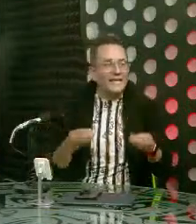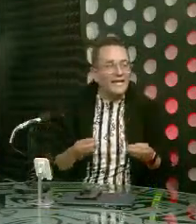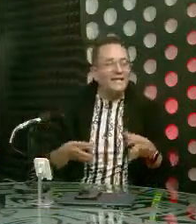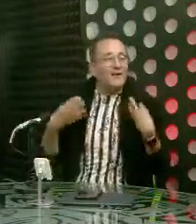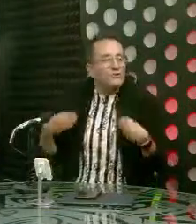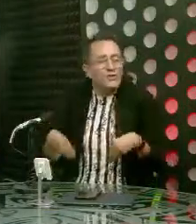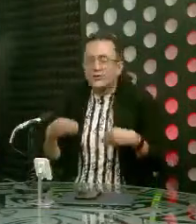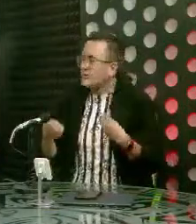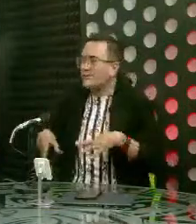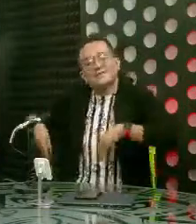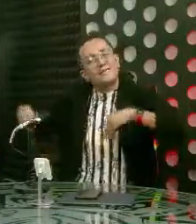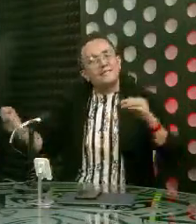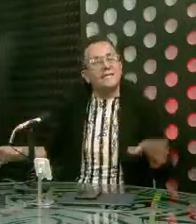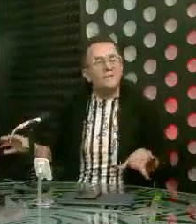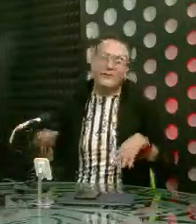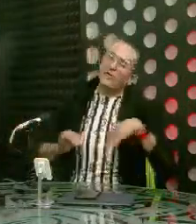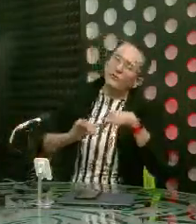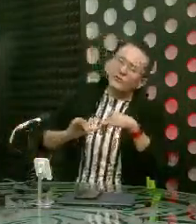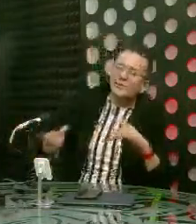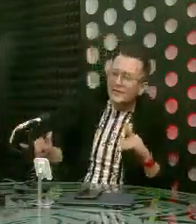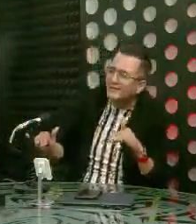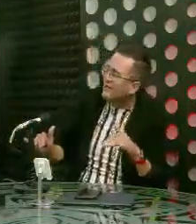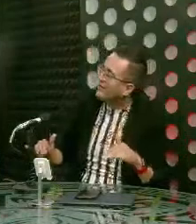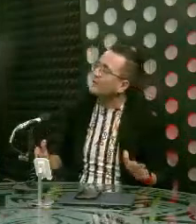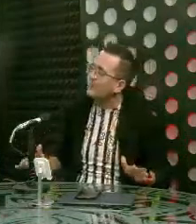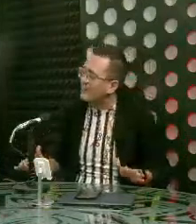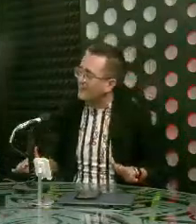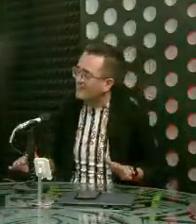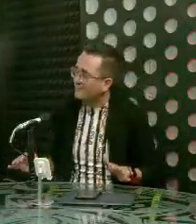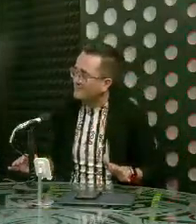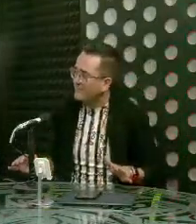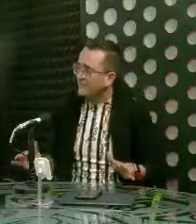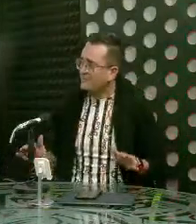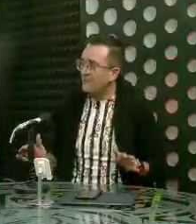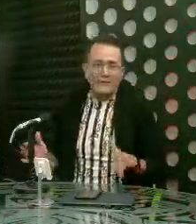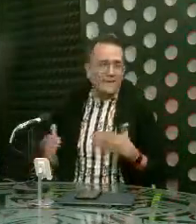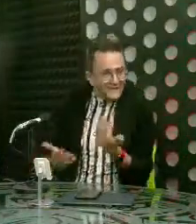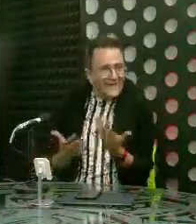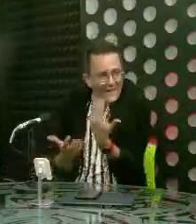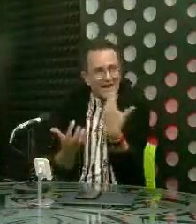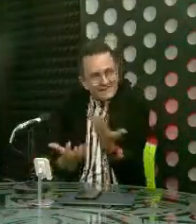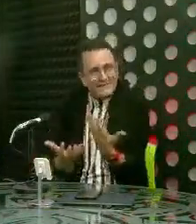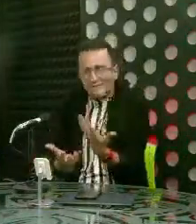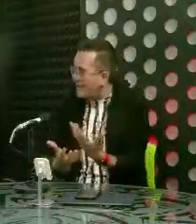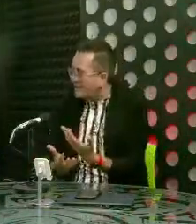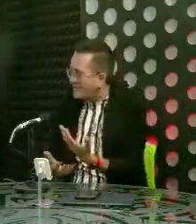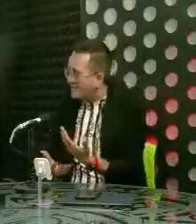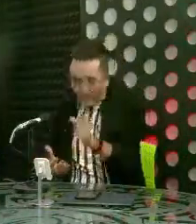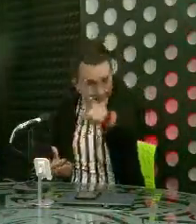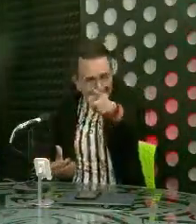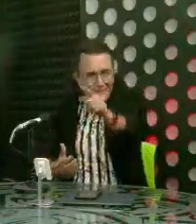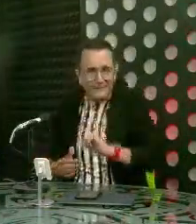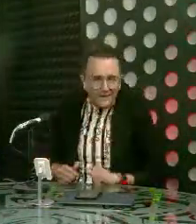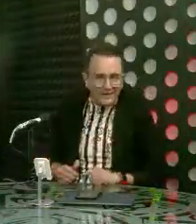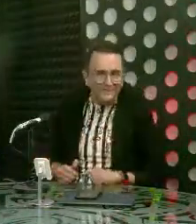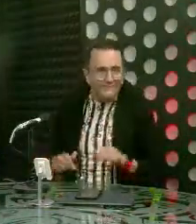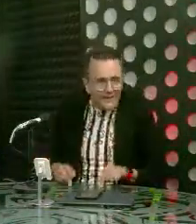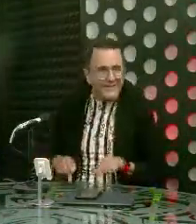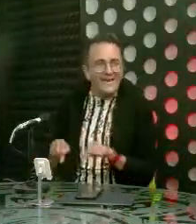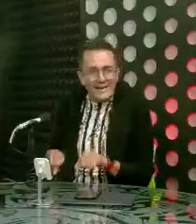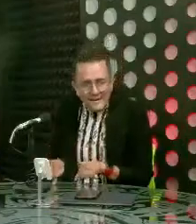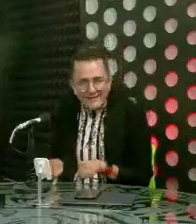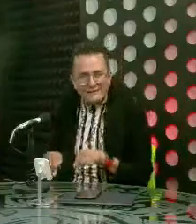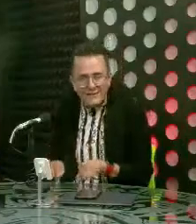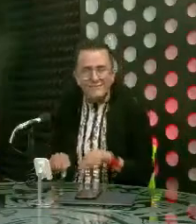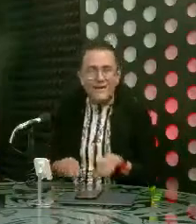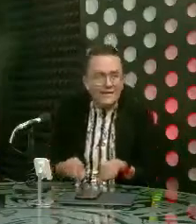La tiran, la usan 2-3 días y la tiran porque como siempre les regalan ropa, porque venden la lástima, uh-huh. Porque esa es la verdad, uh-huh.